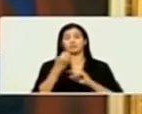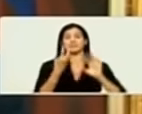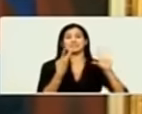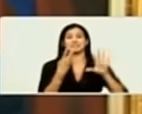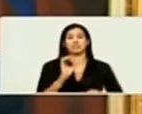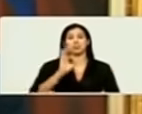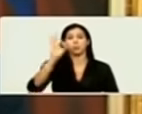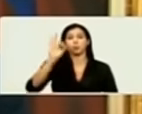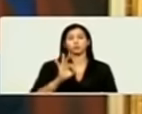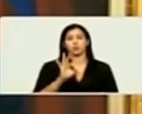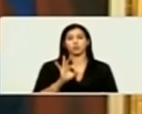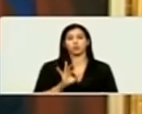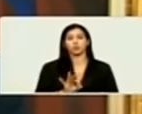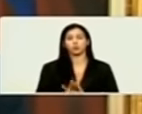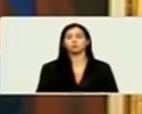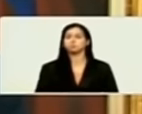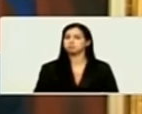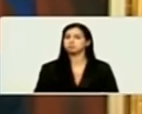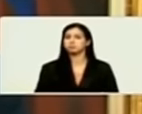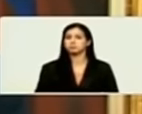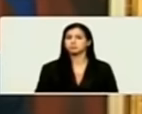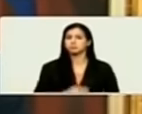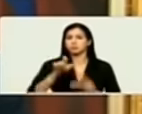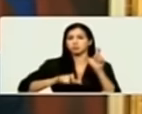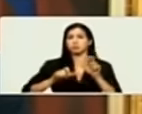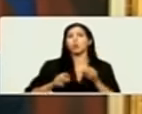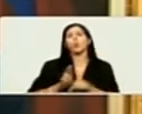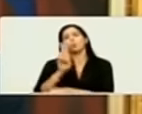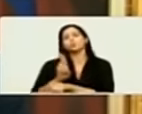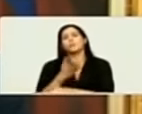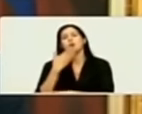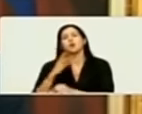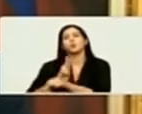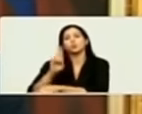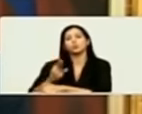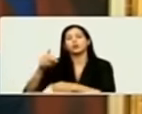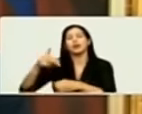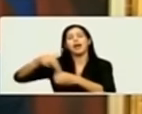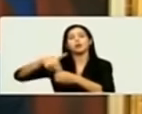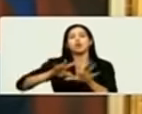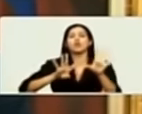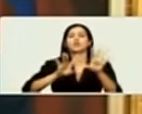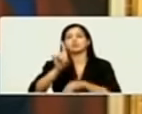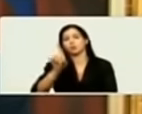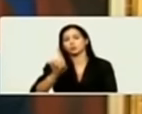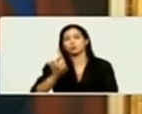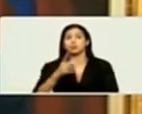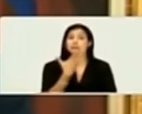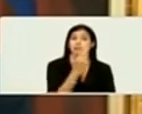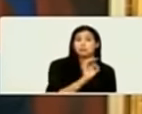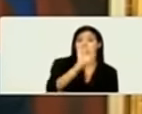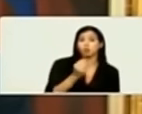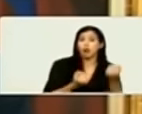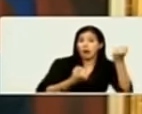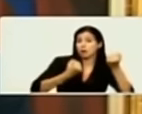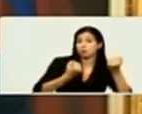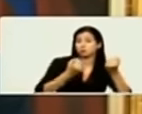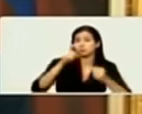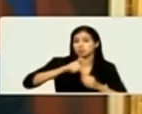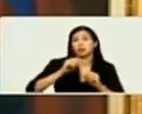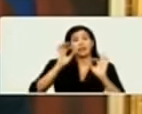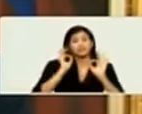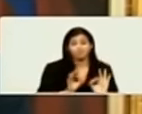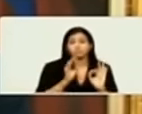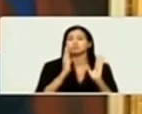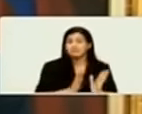representación del país ante un órgano internacional y una representación que no depende del ejecutivo Nacional de manera